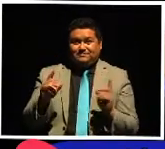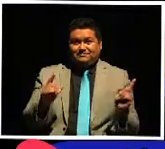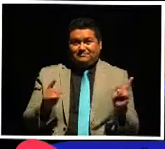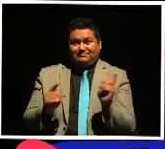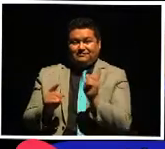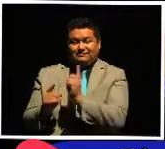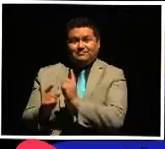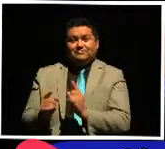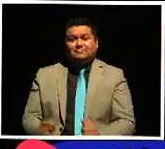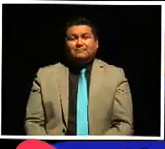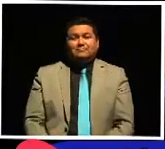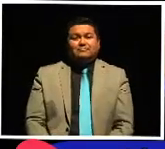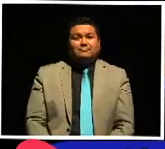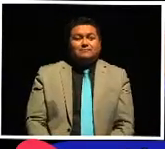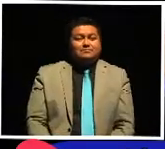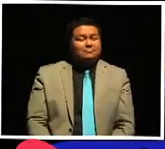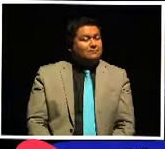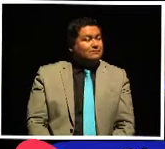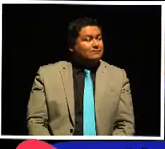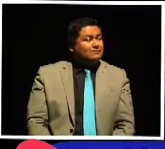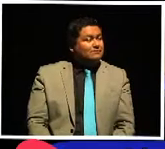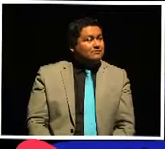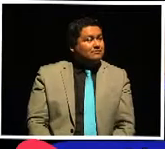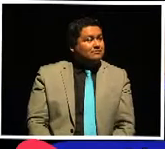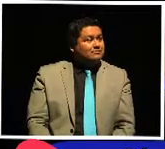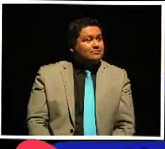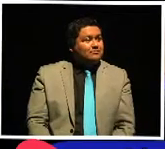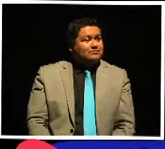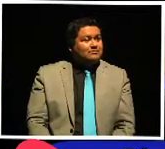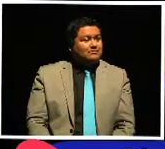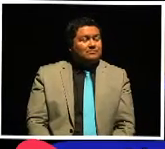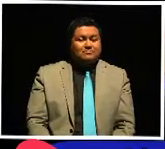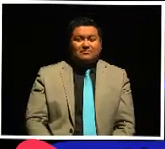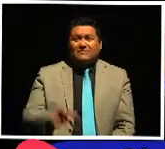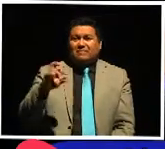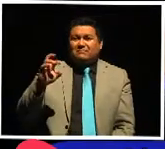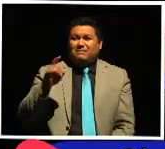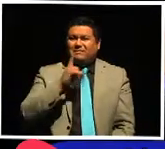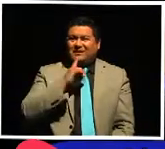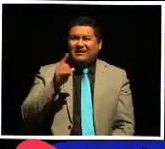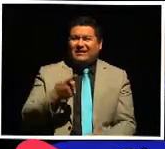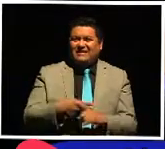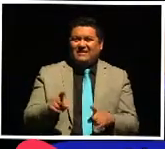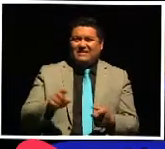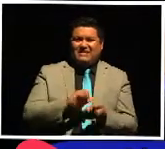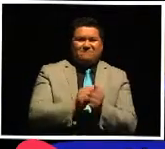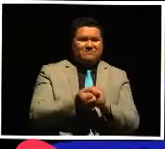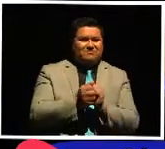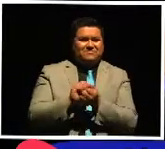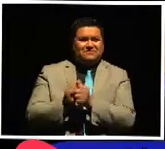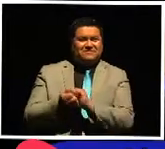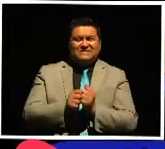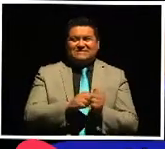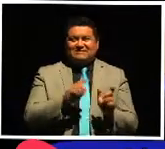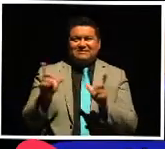Bueno, ustedes saben, hay que conectar lo que se va a proyectar. Los power que llegan en distintos formatos, claro,